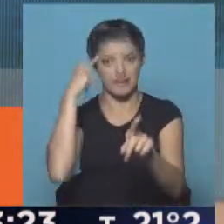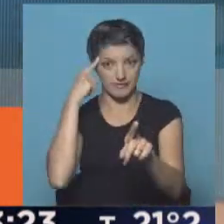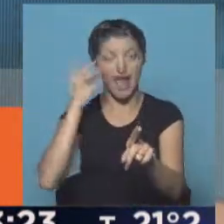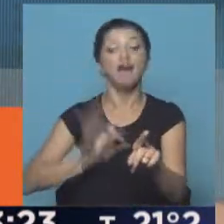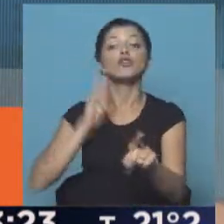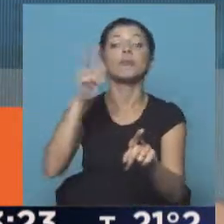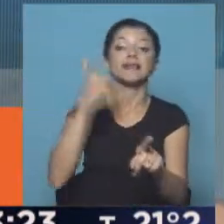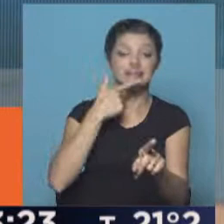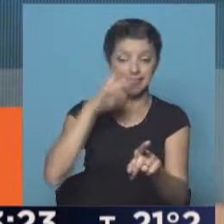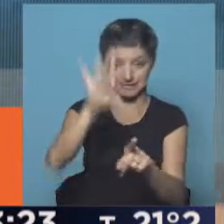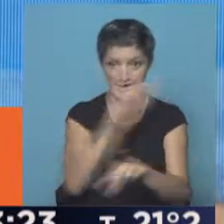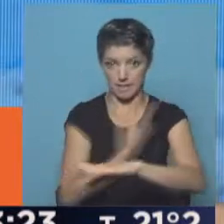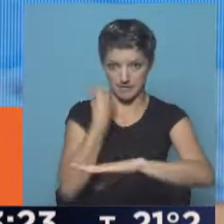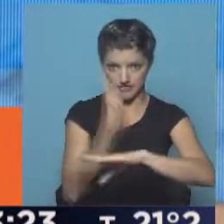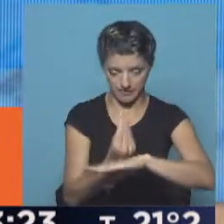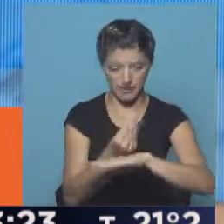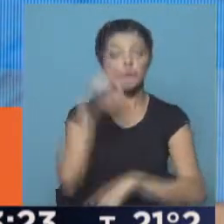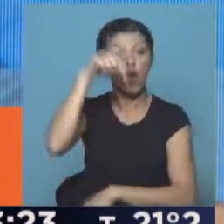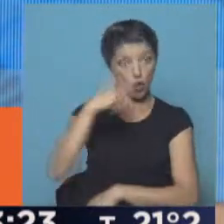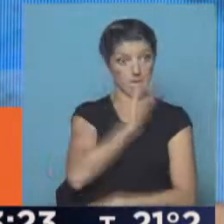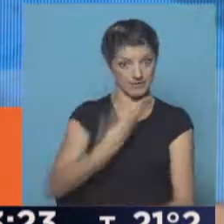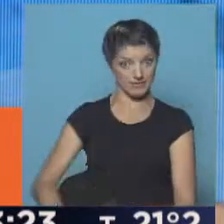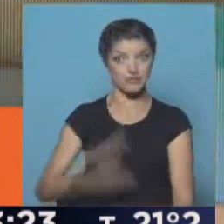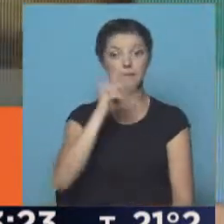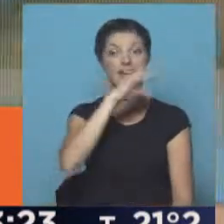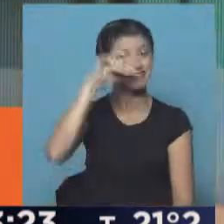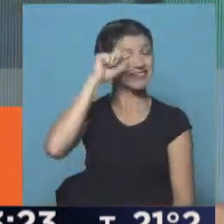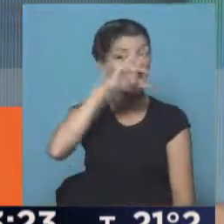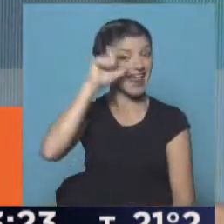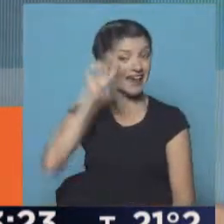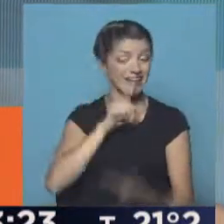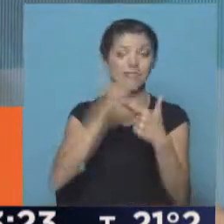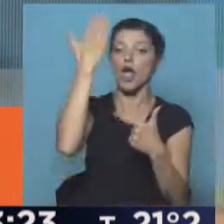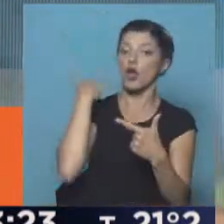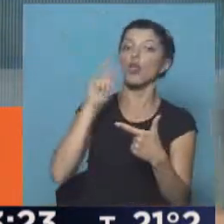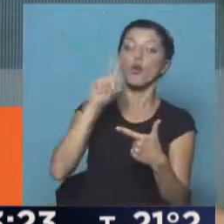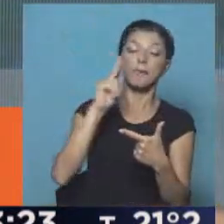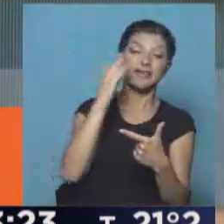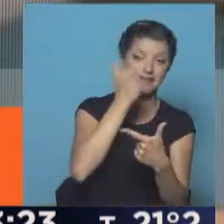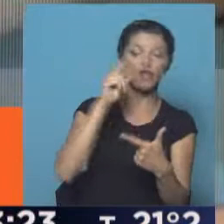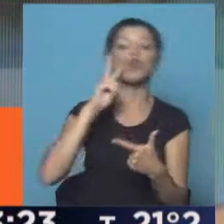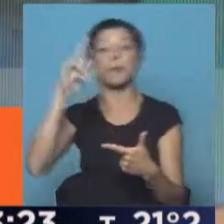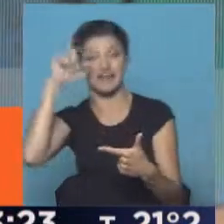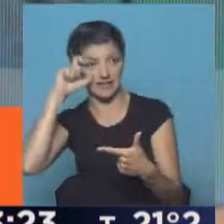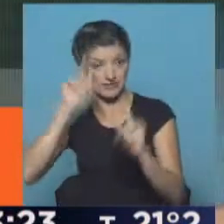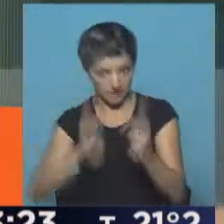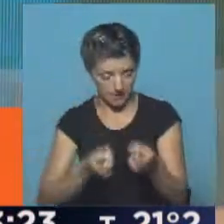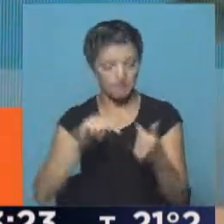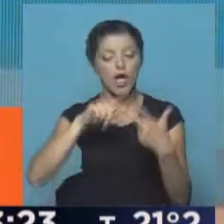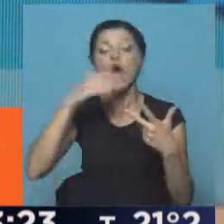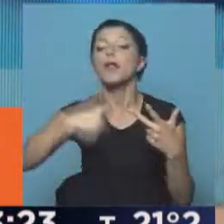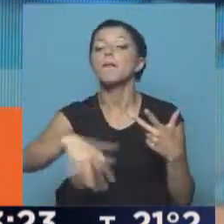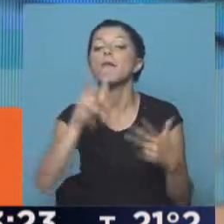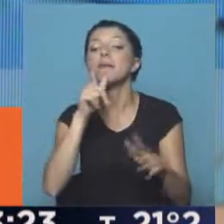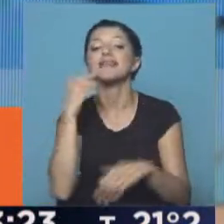2017. Michelle Bachelet, presidenta de hoy, fue presidenta 2006-2010. Ahora se vienen como candidatos posibles